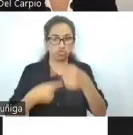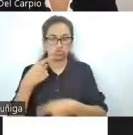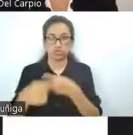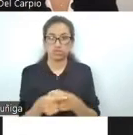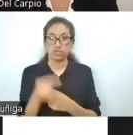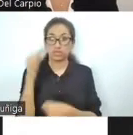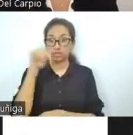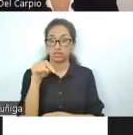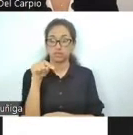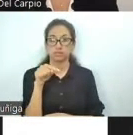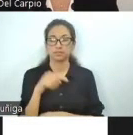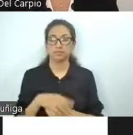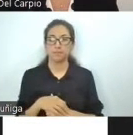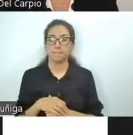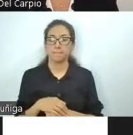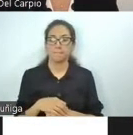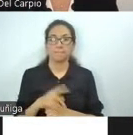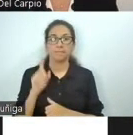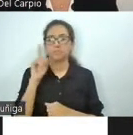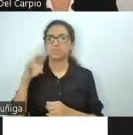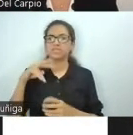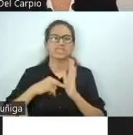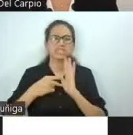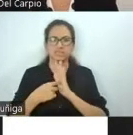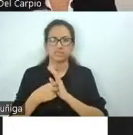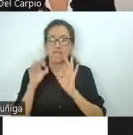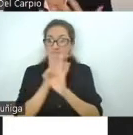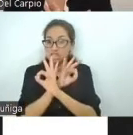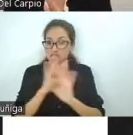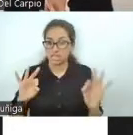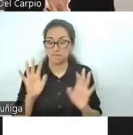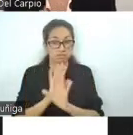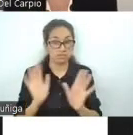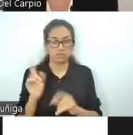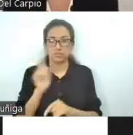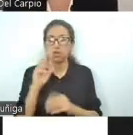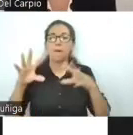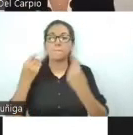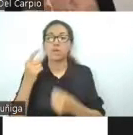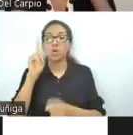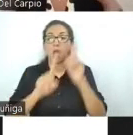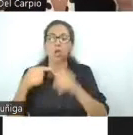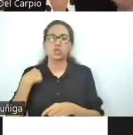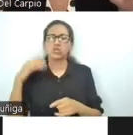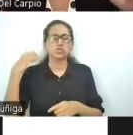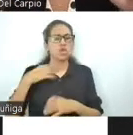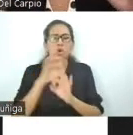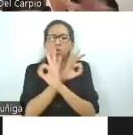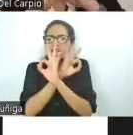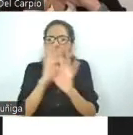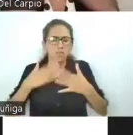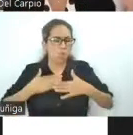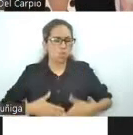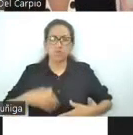no solo nuevamente, higiene no significa solamente limpieza, porque muchas veces escucho chicas que me dicen, yo soy súper higiénica,